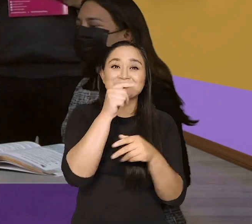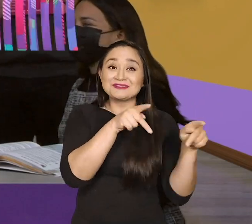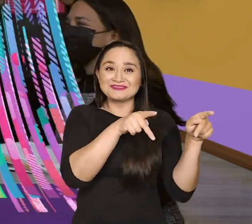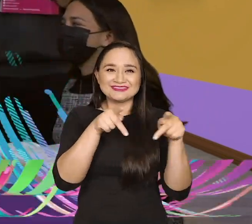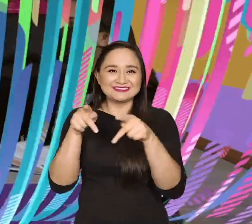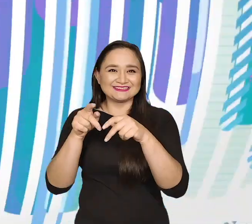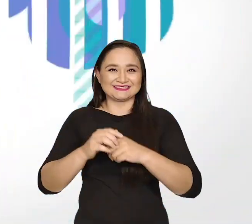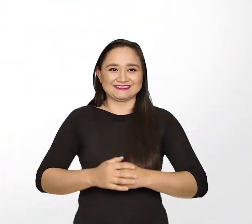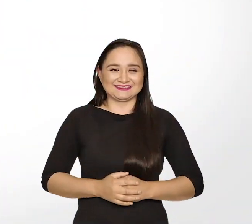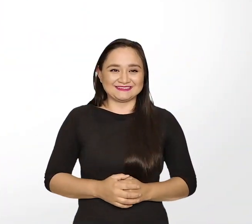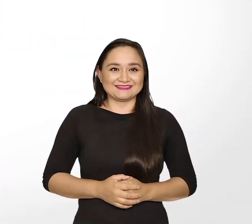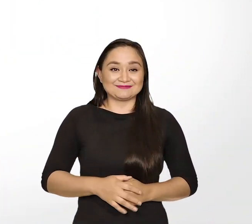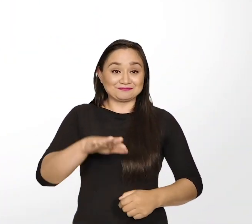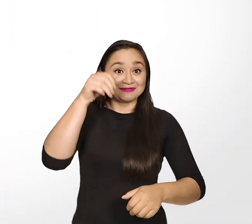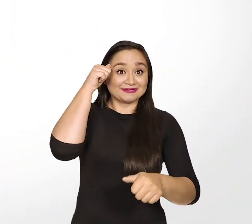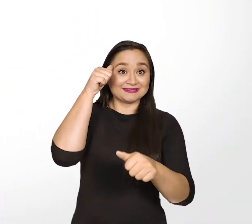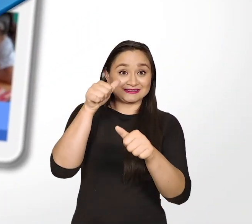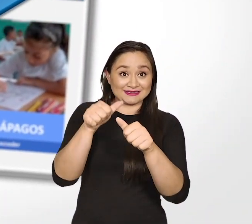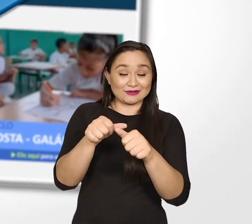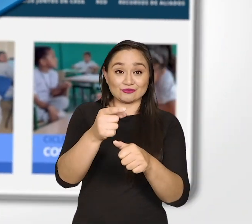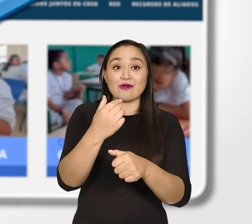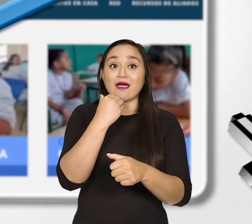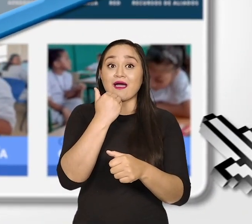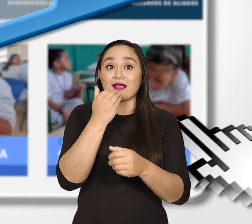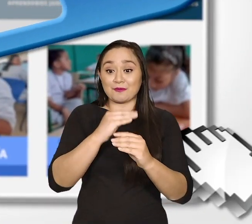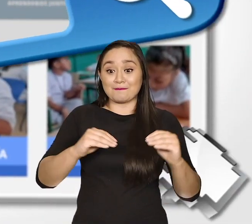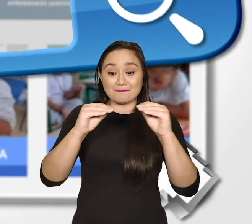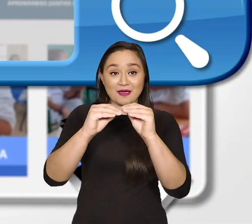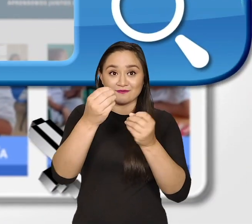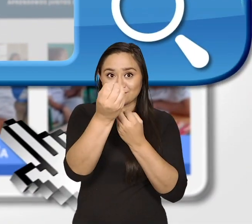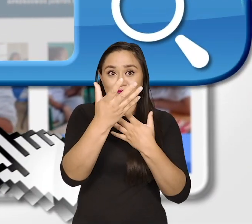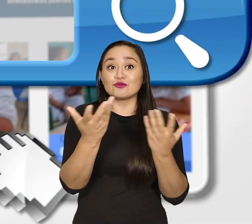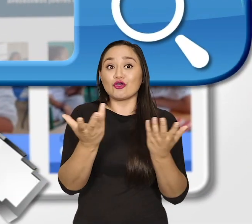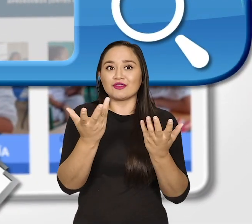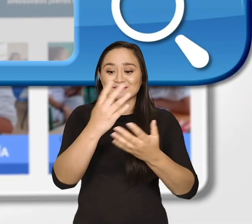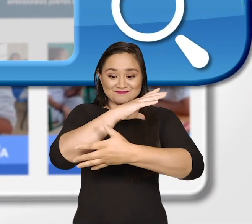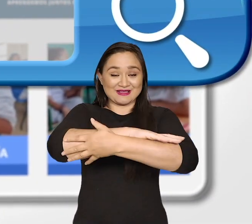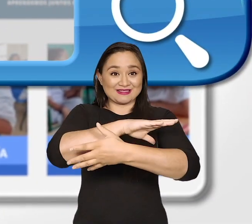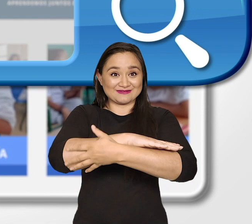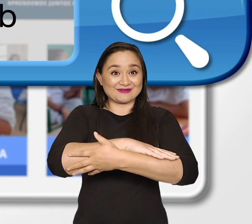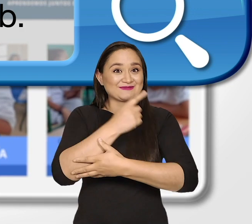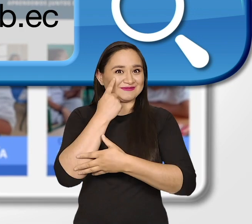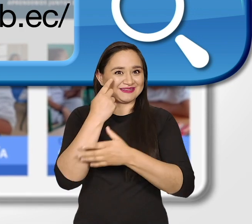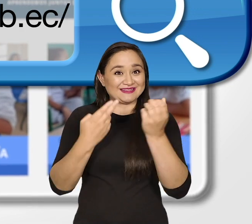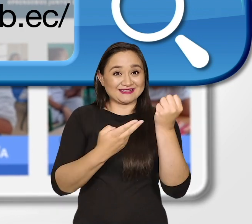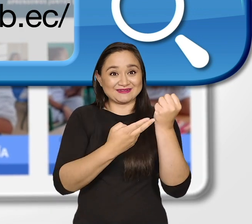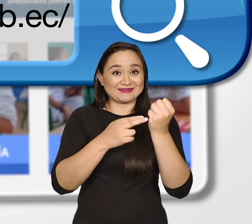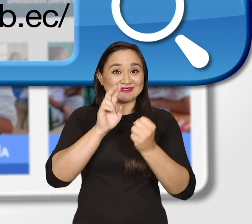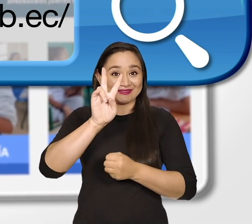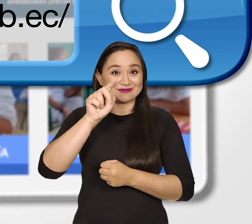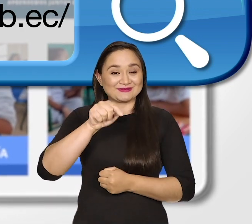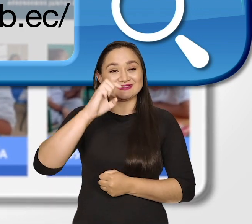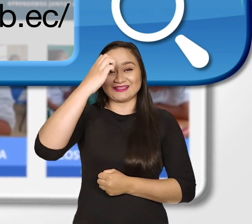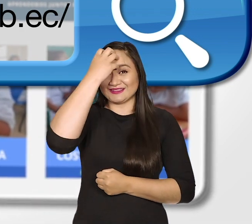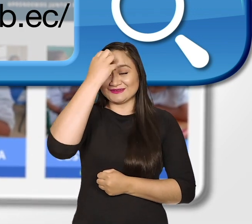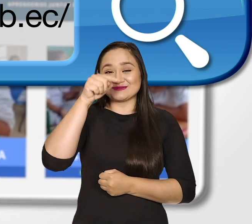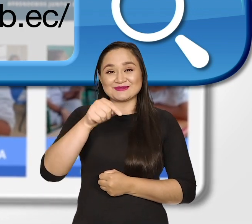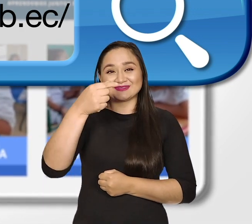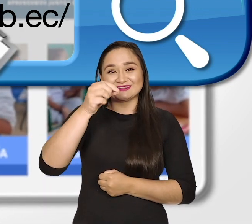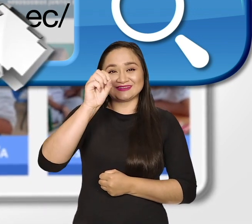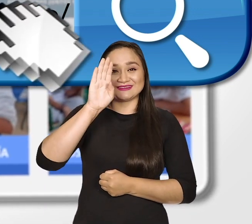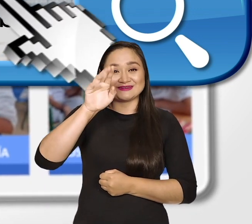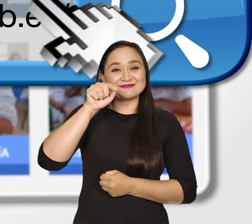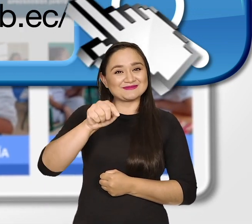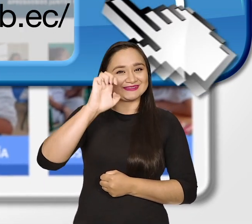planificar recuerda si necesitas más información puedes ingresar al siguiente enlace recursos 2 punto